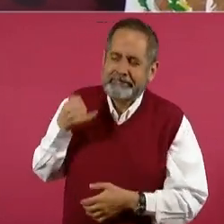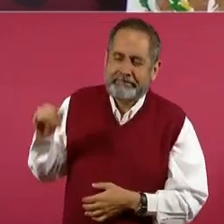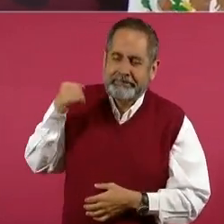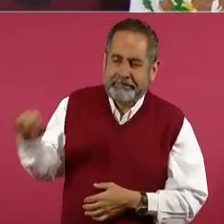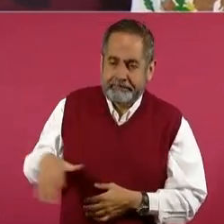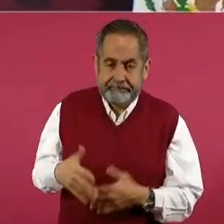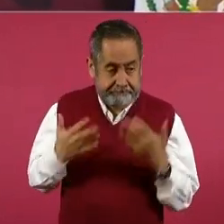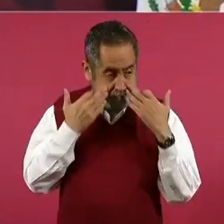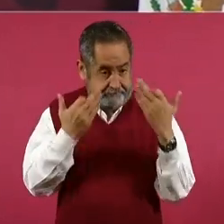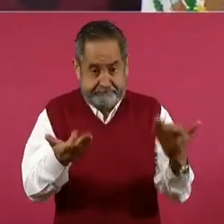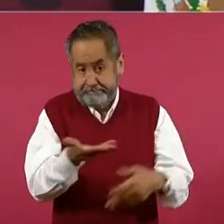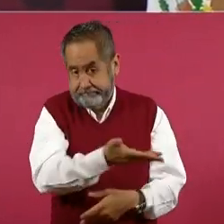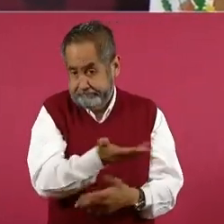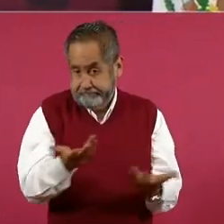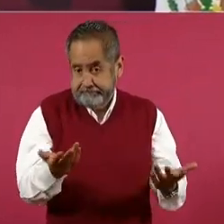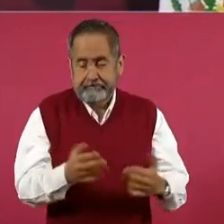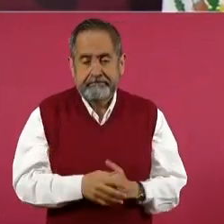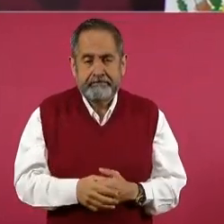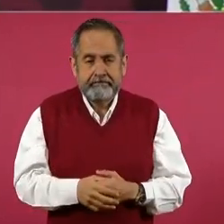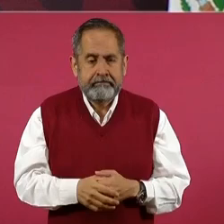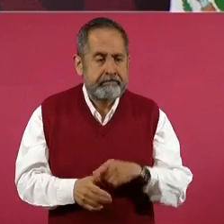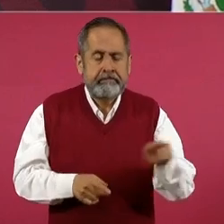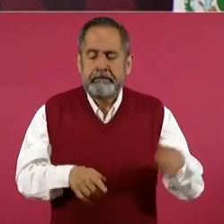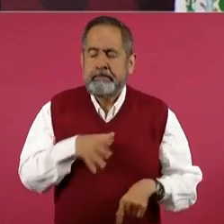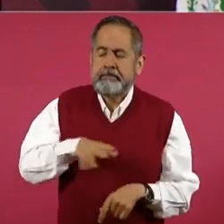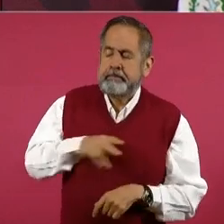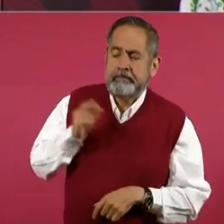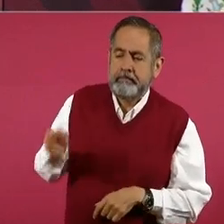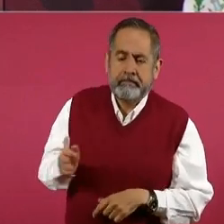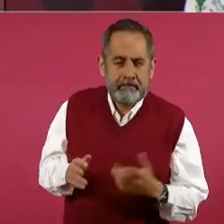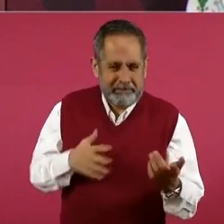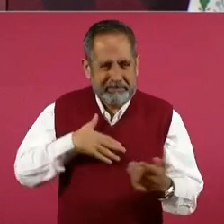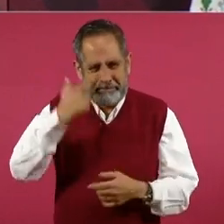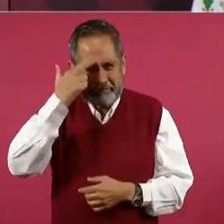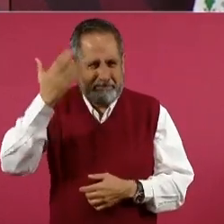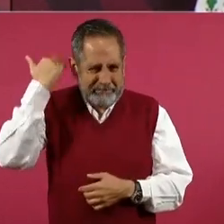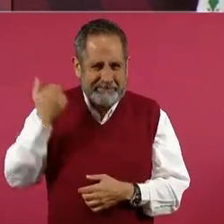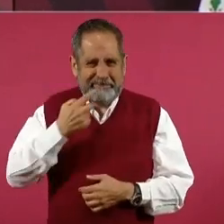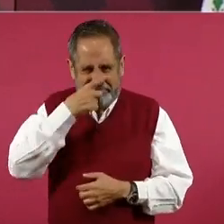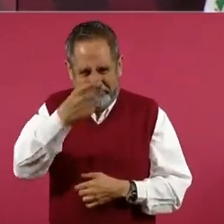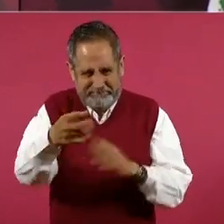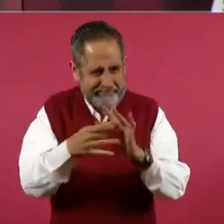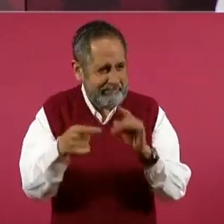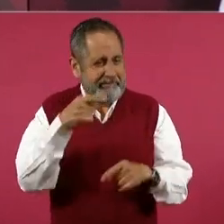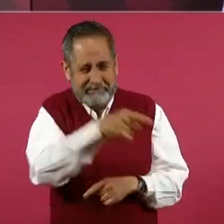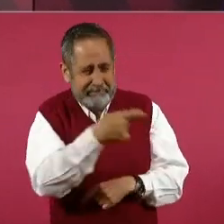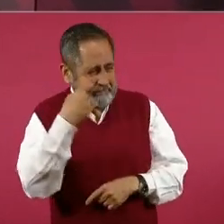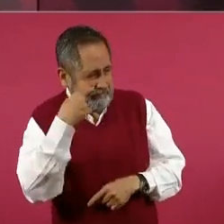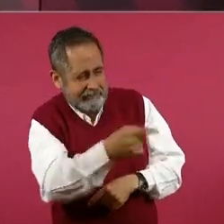tampoco lo reconocen, cuando hablábamos del PRIAN.